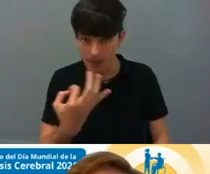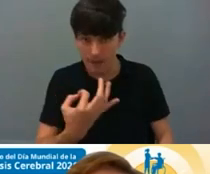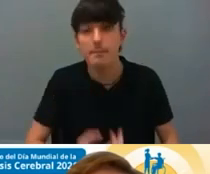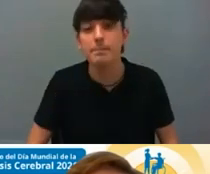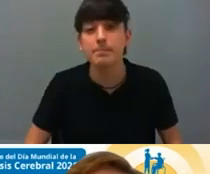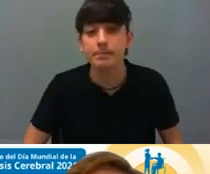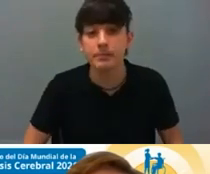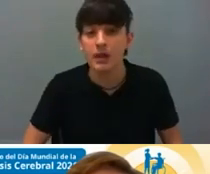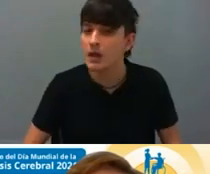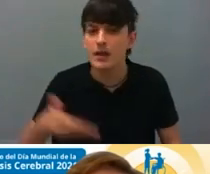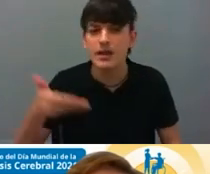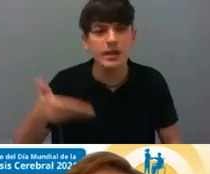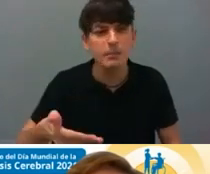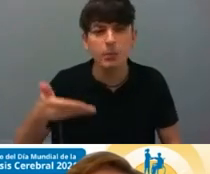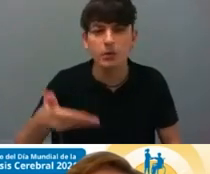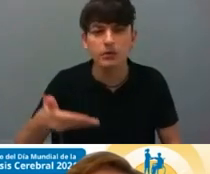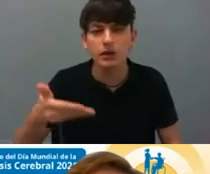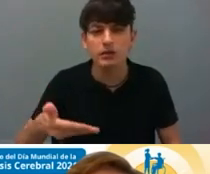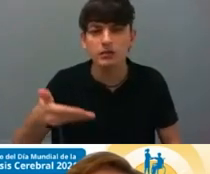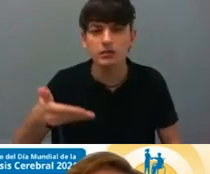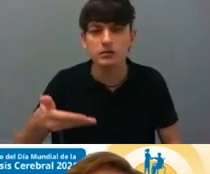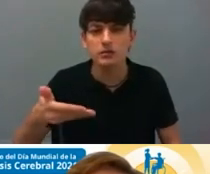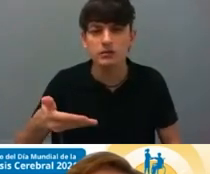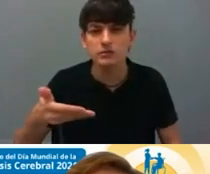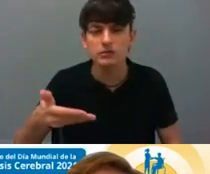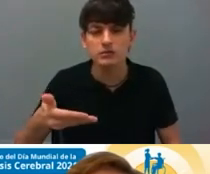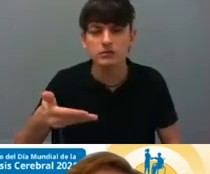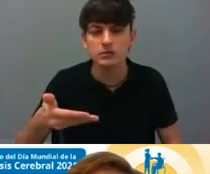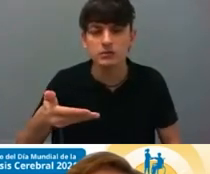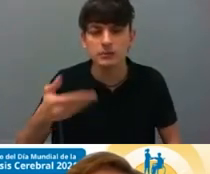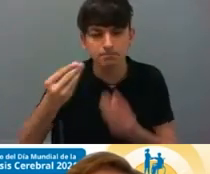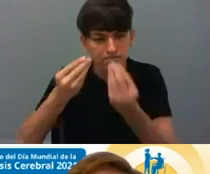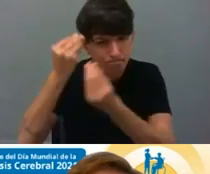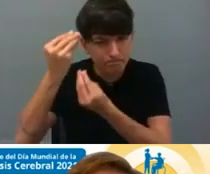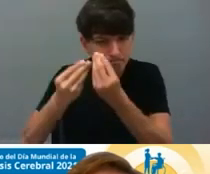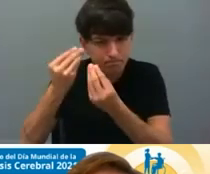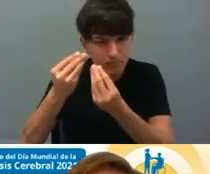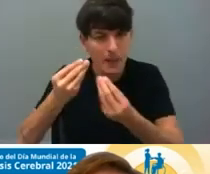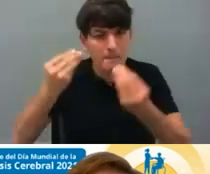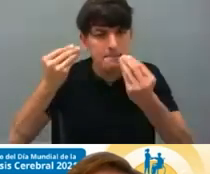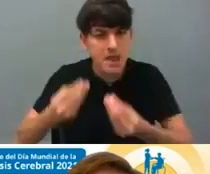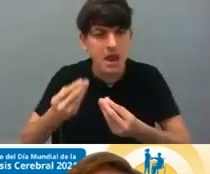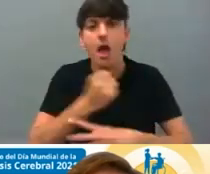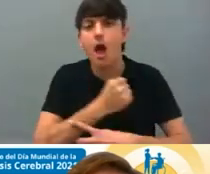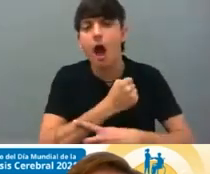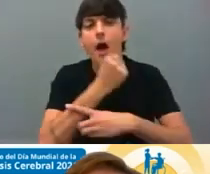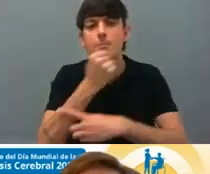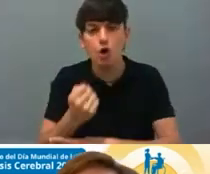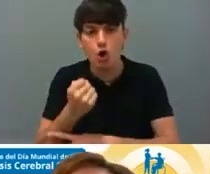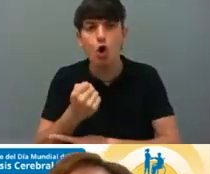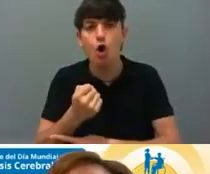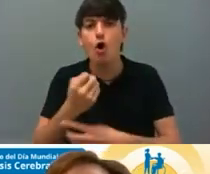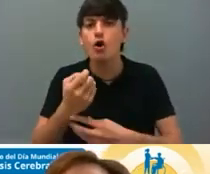es fundamental que estén bien pensados y los apoyos que cada